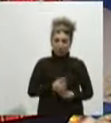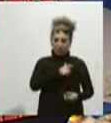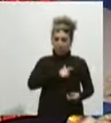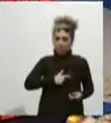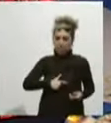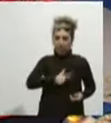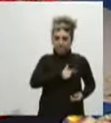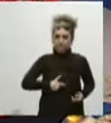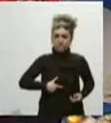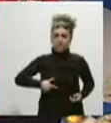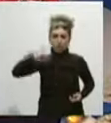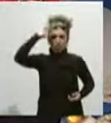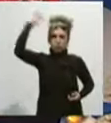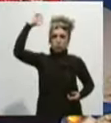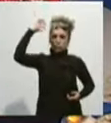Una banda real.